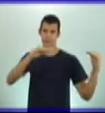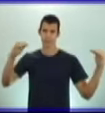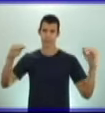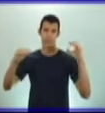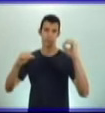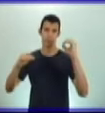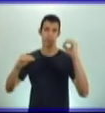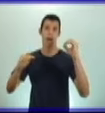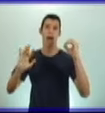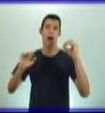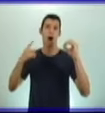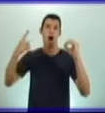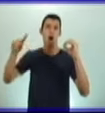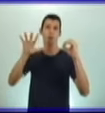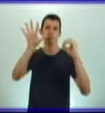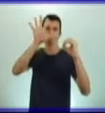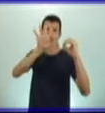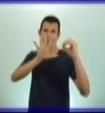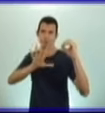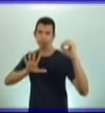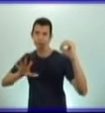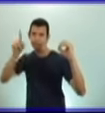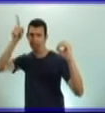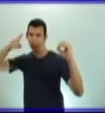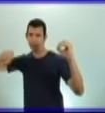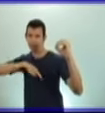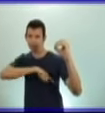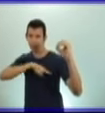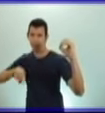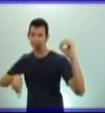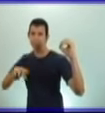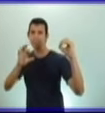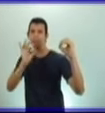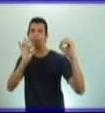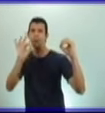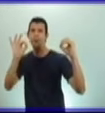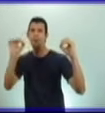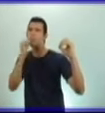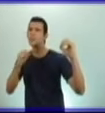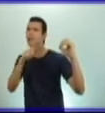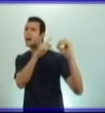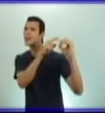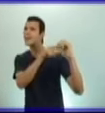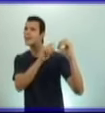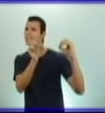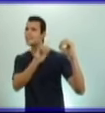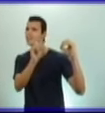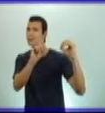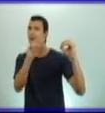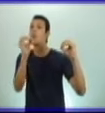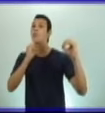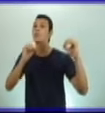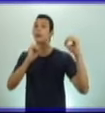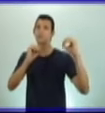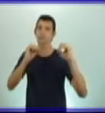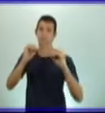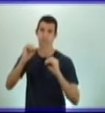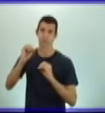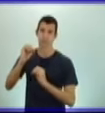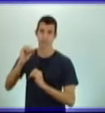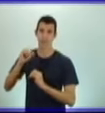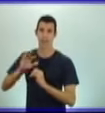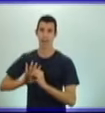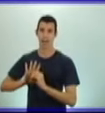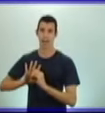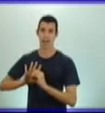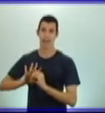una unidad de la asíntota 2. Si trazamos rectas paralelas a esta función, ¿qué sucede? Que solamente